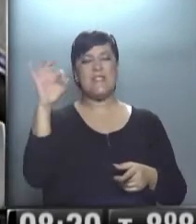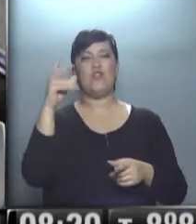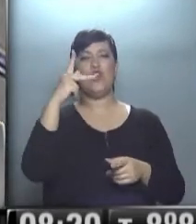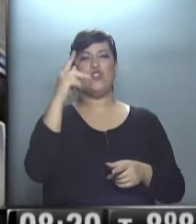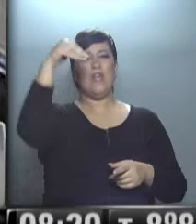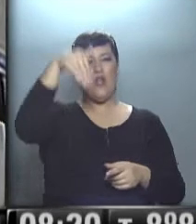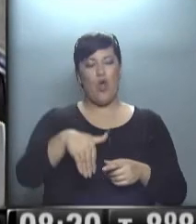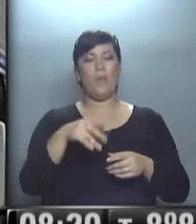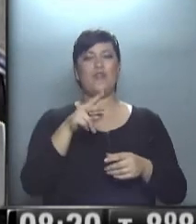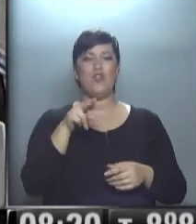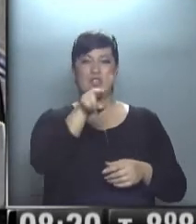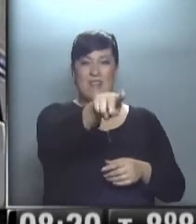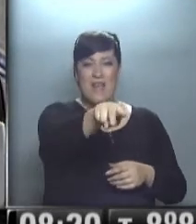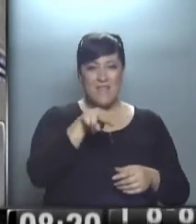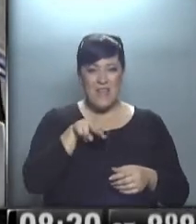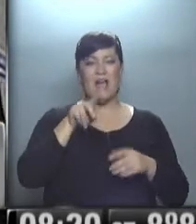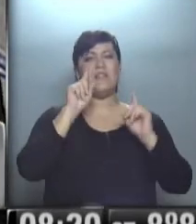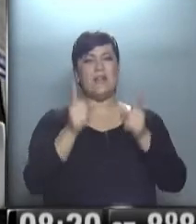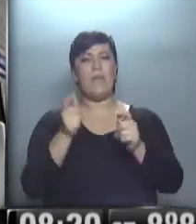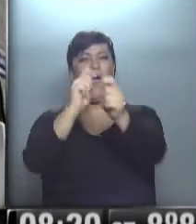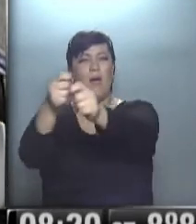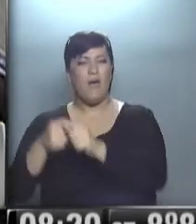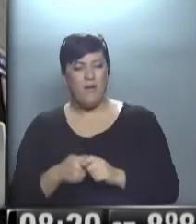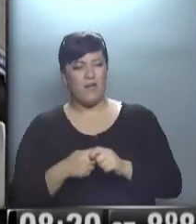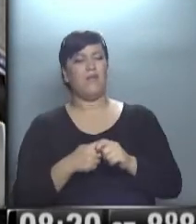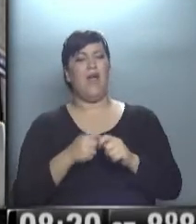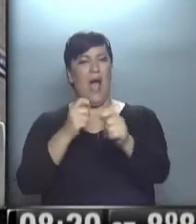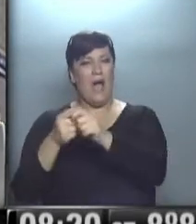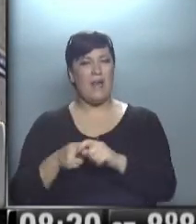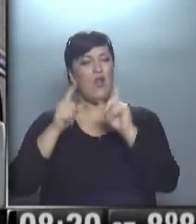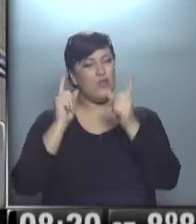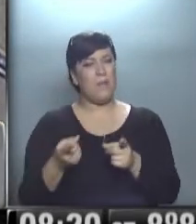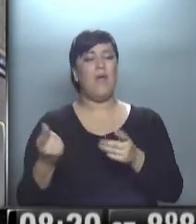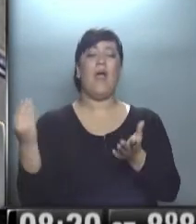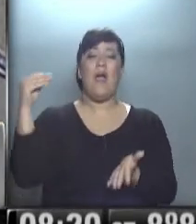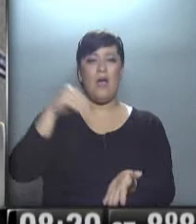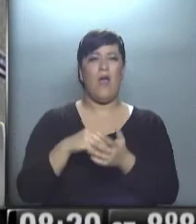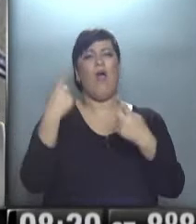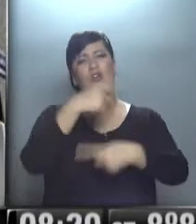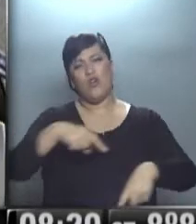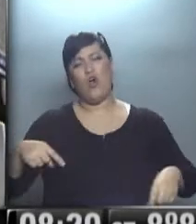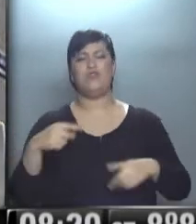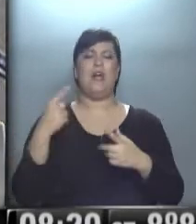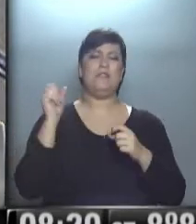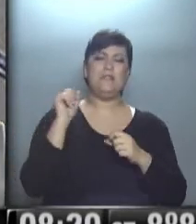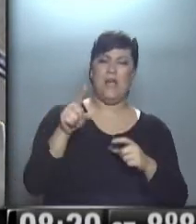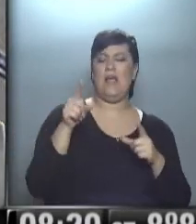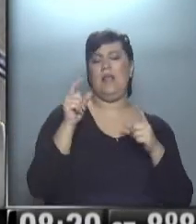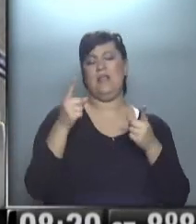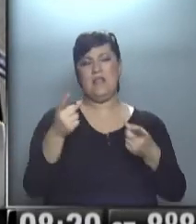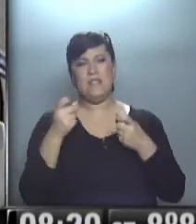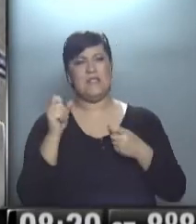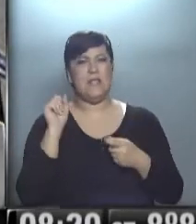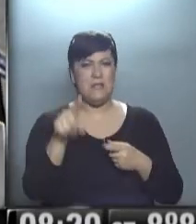vías y la reparación parcial de 321 kilómetros de vías más a la adquisición de insumos bienes intermedios que son imprescindibles